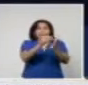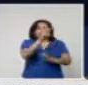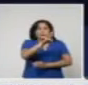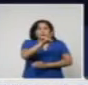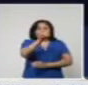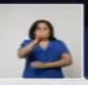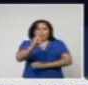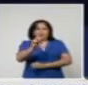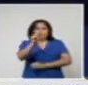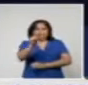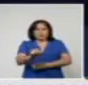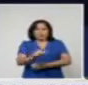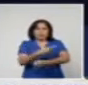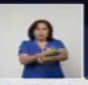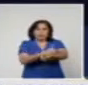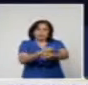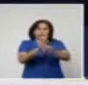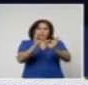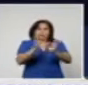1.320, o sea, el